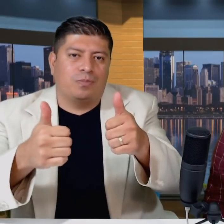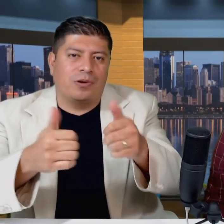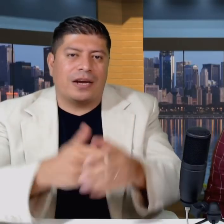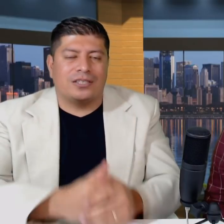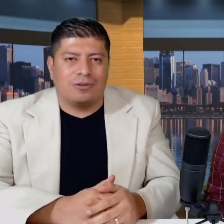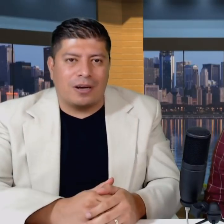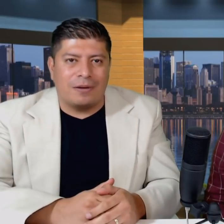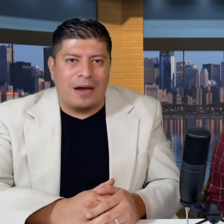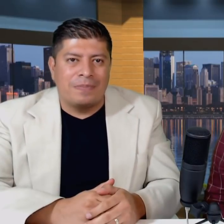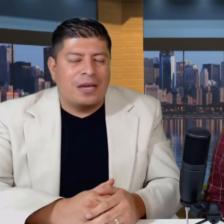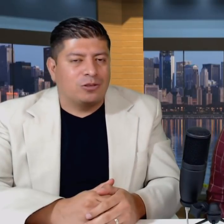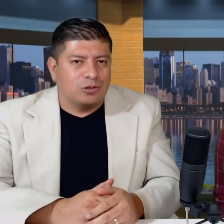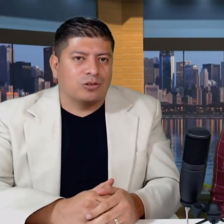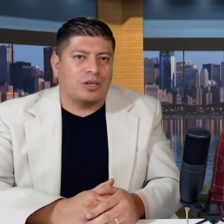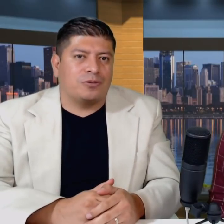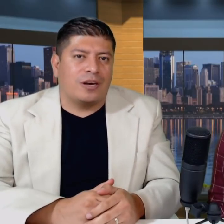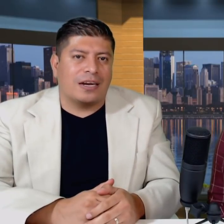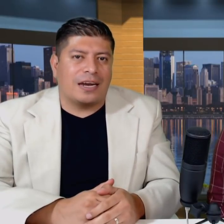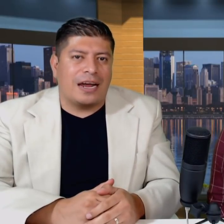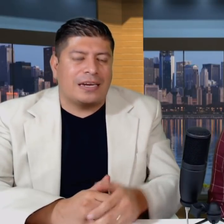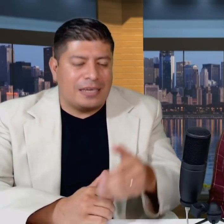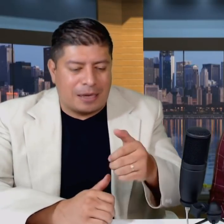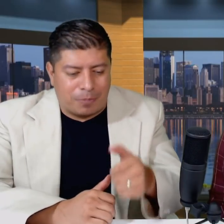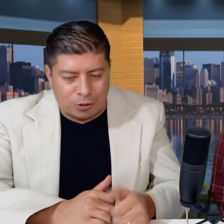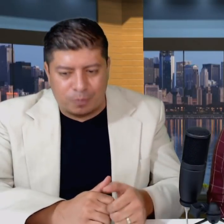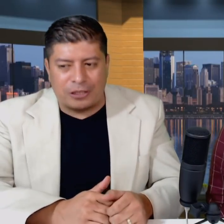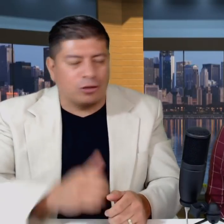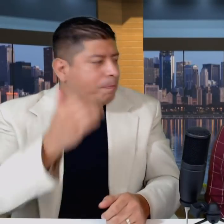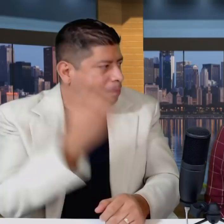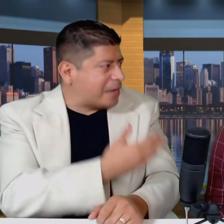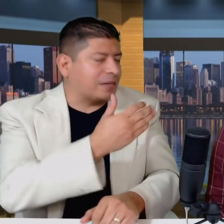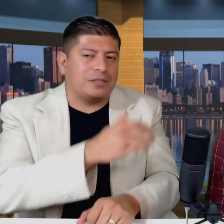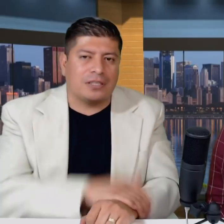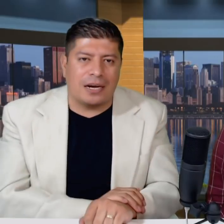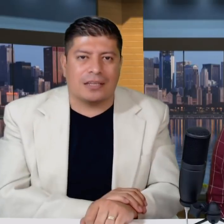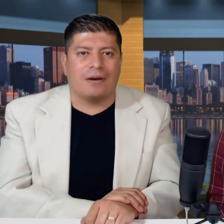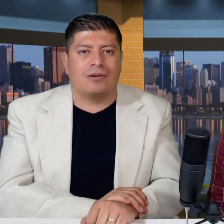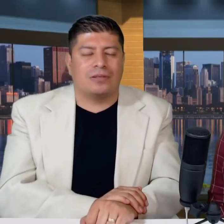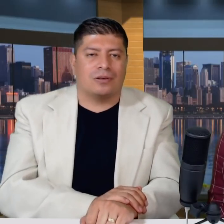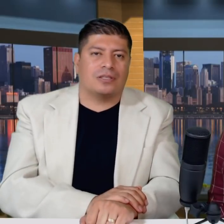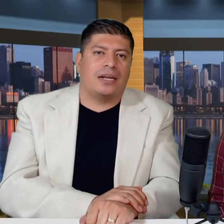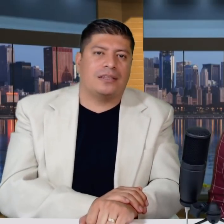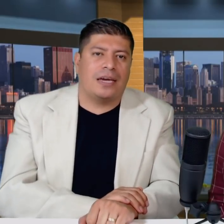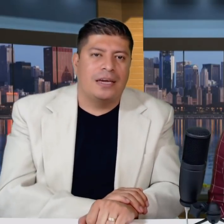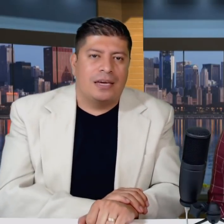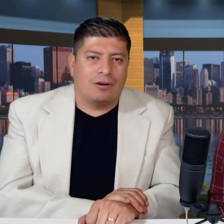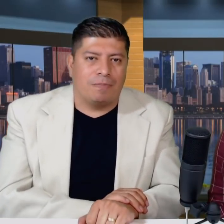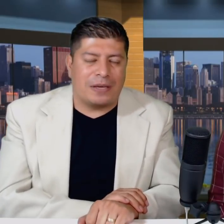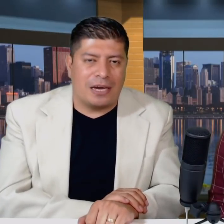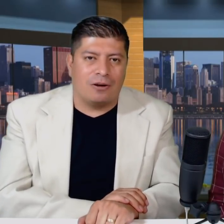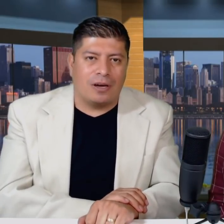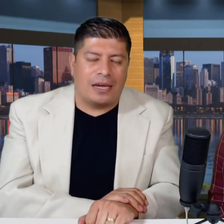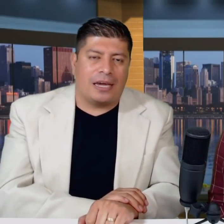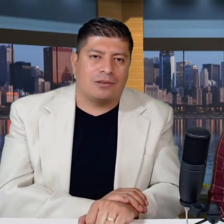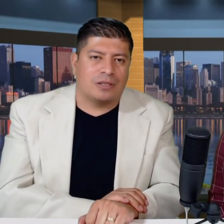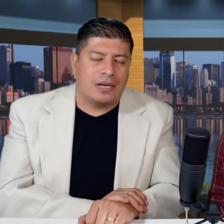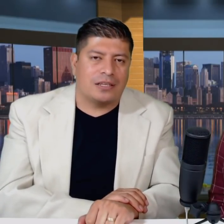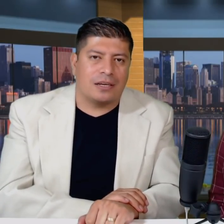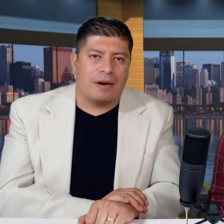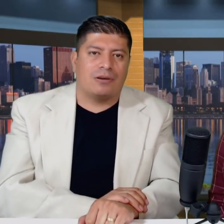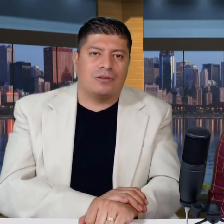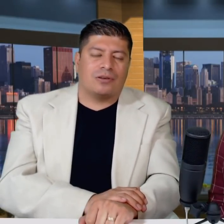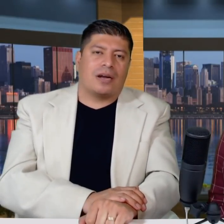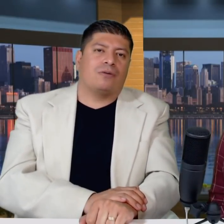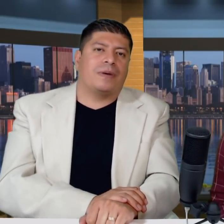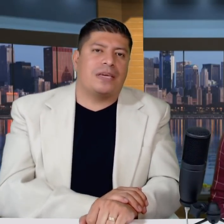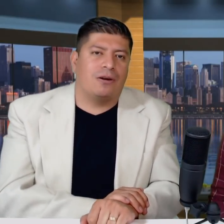su pulgarcito arriba, su suscripción al canal y que por supuesto pase a visitar el trabajo de nuestro excelente compañero, su excelente